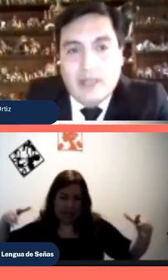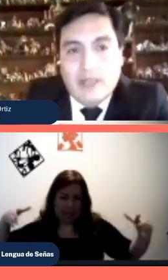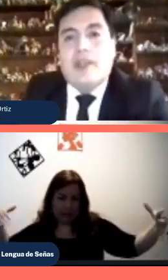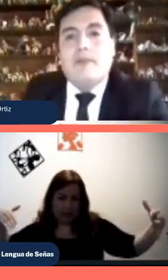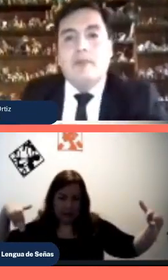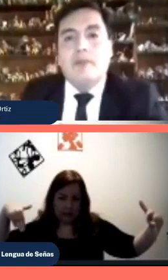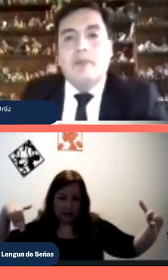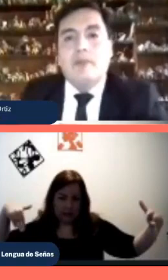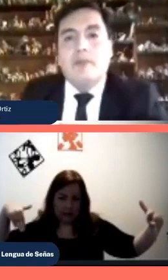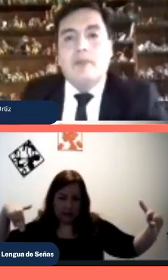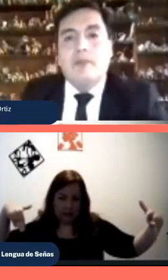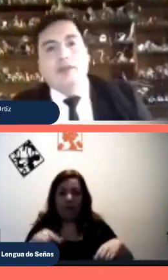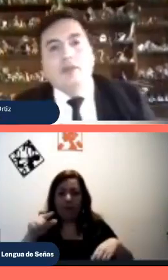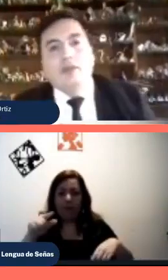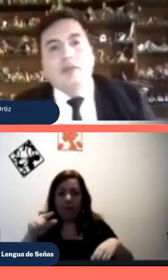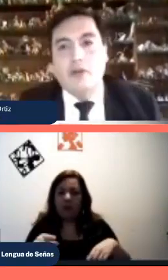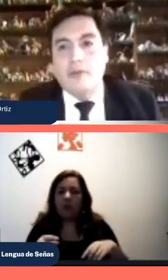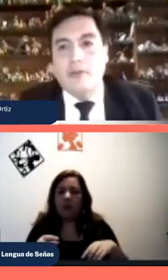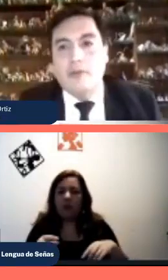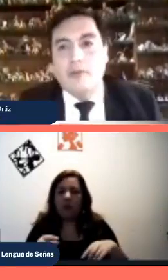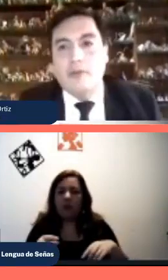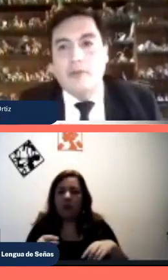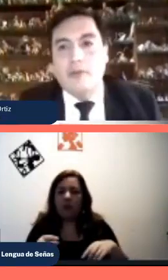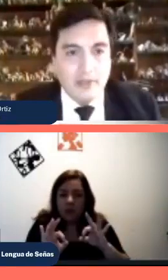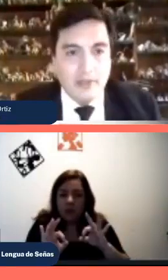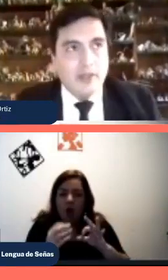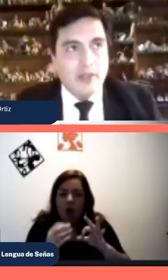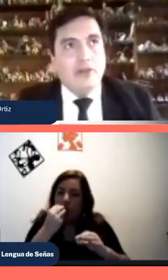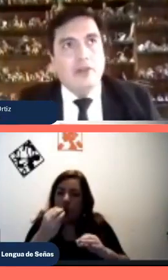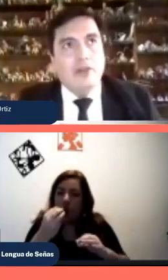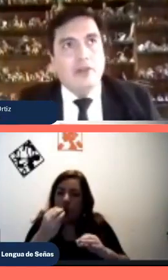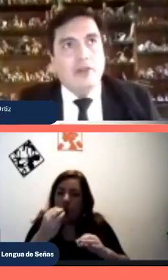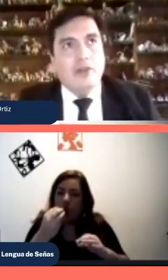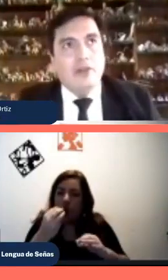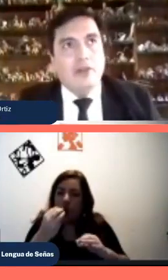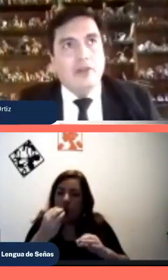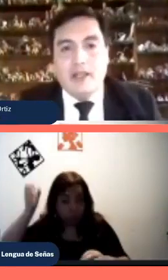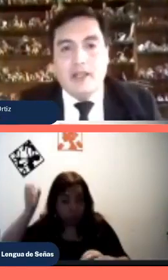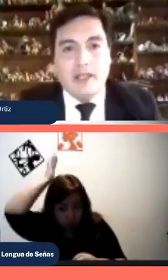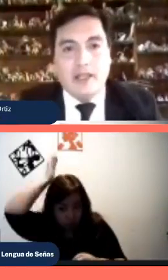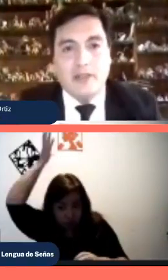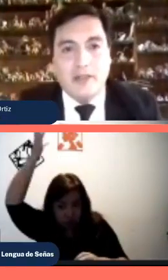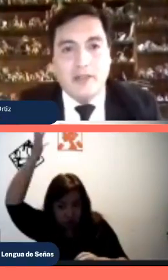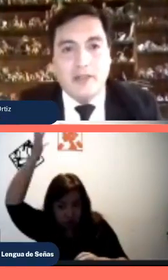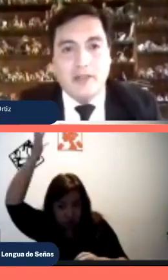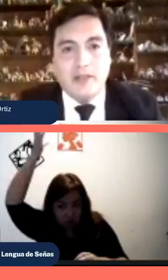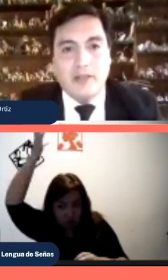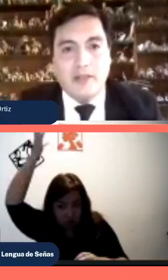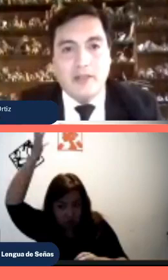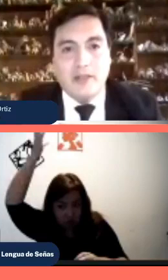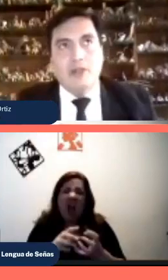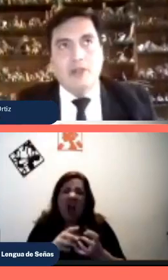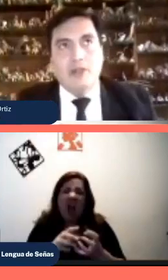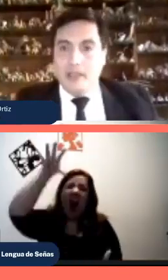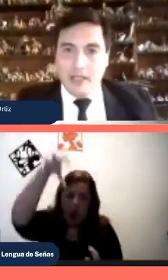Y se habría especializado en comer ballenas. Las ballenas de las que se alimentaban no son estos animales gigantes que